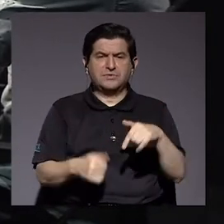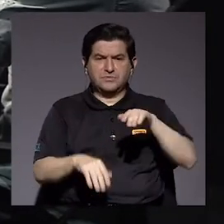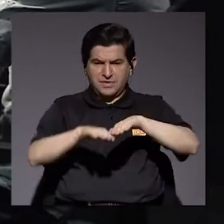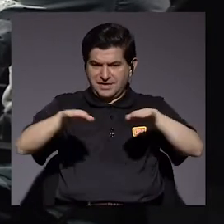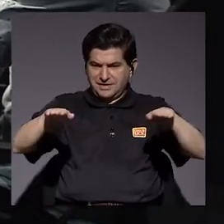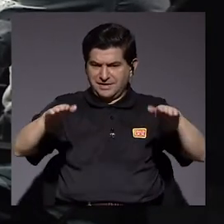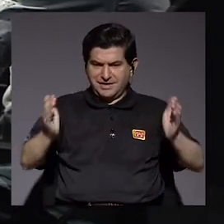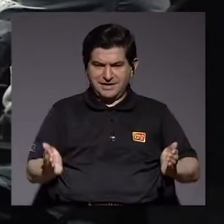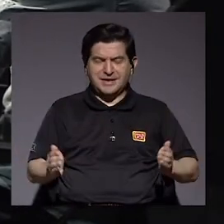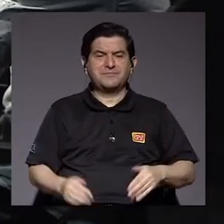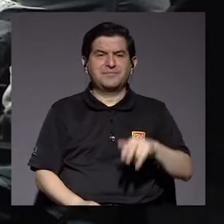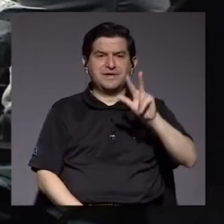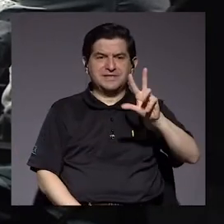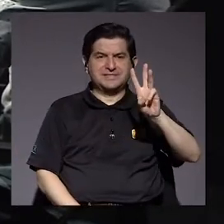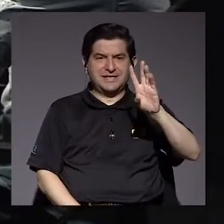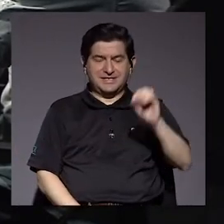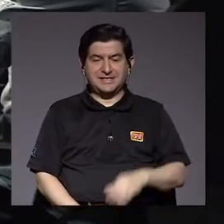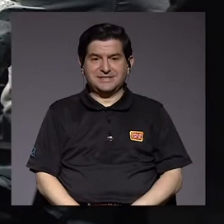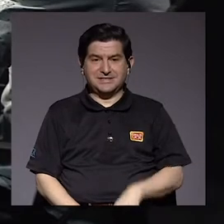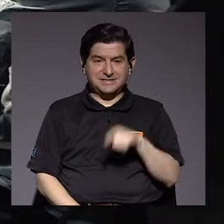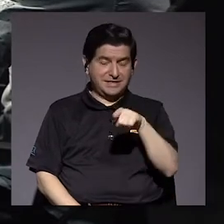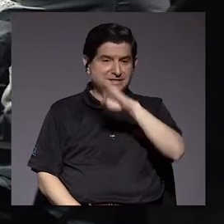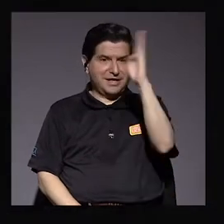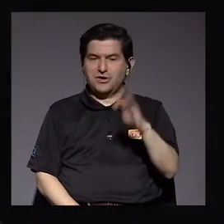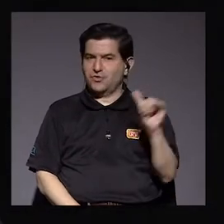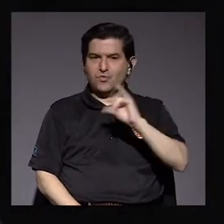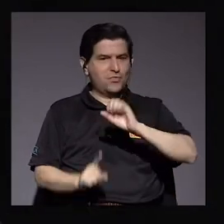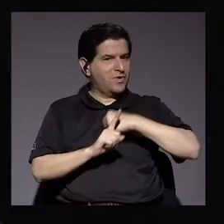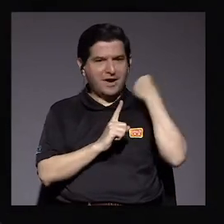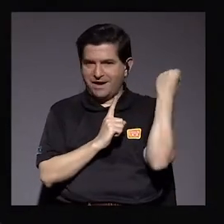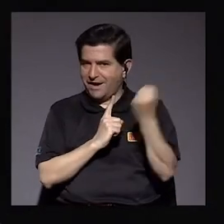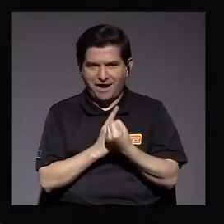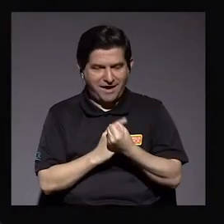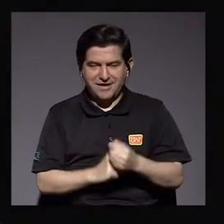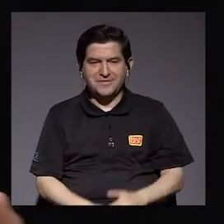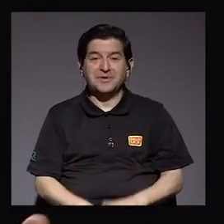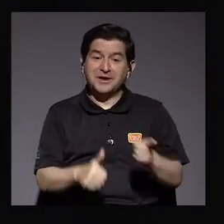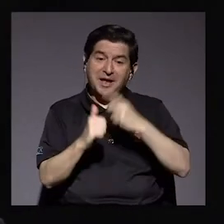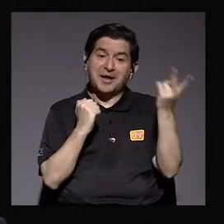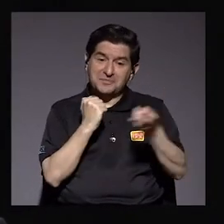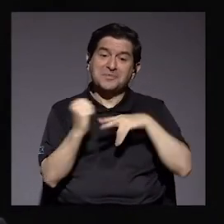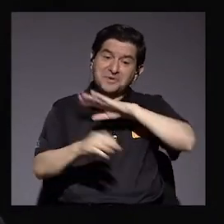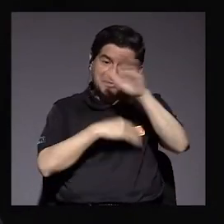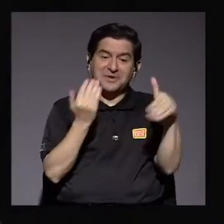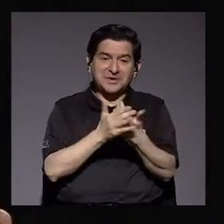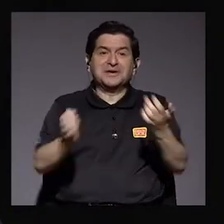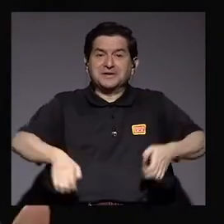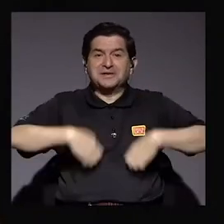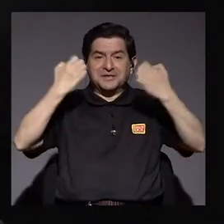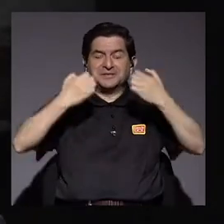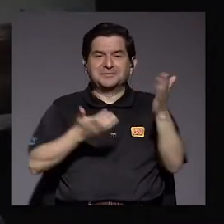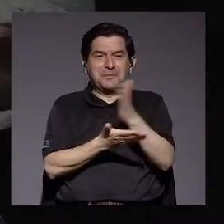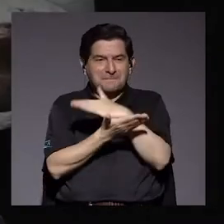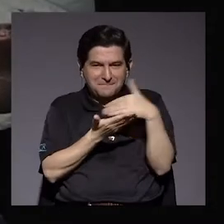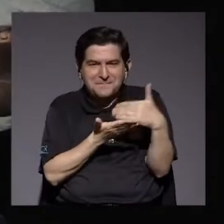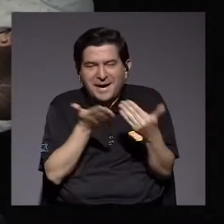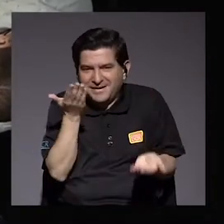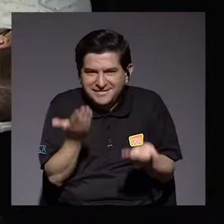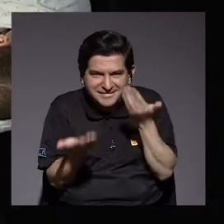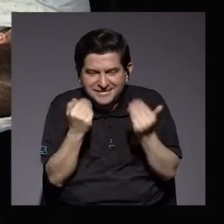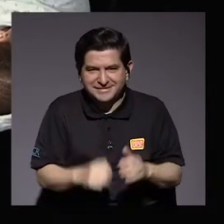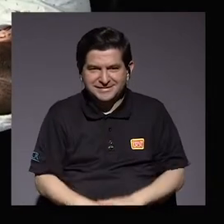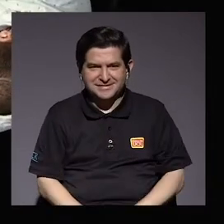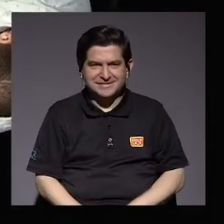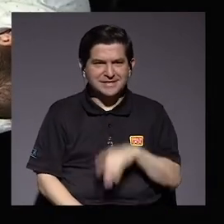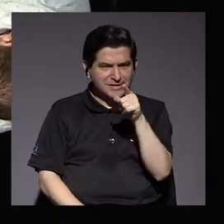nunca había sido conquistada así de esta manera, la verdad. Siempre hay una primera vez para todo. Es parte de